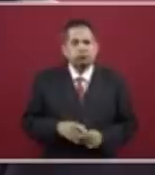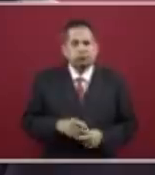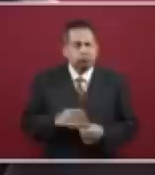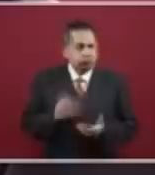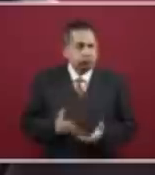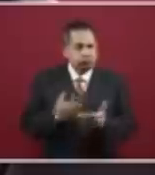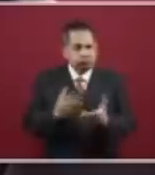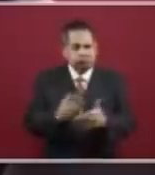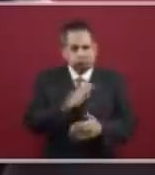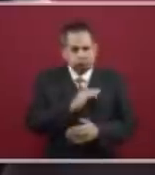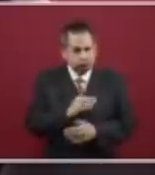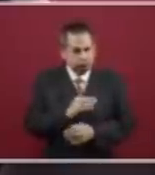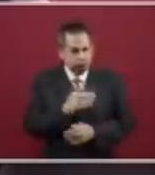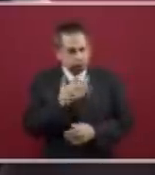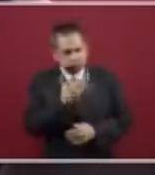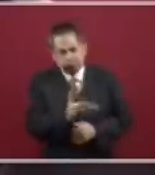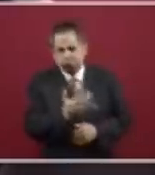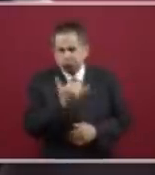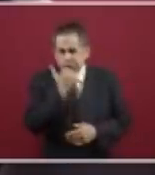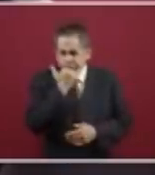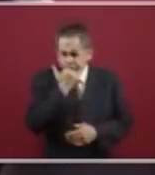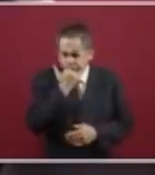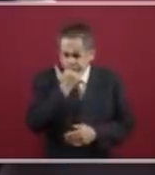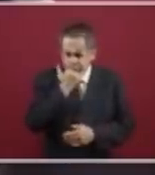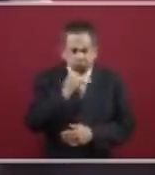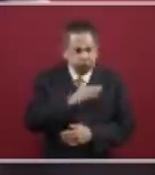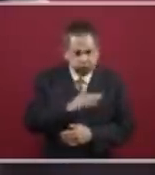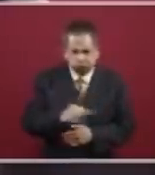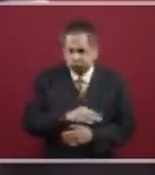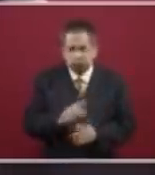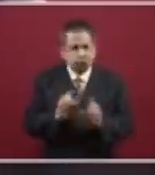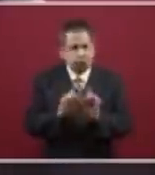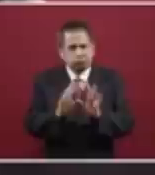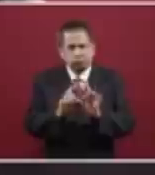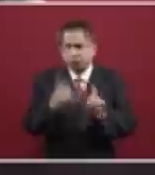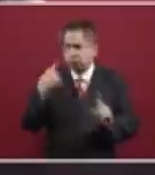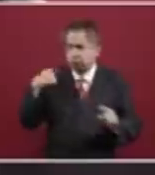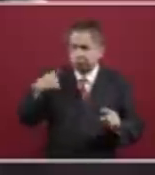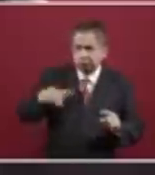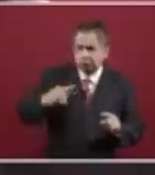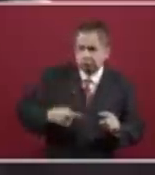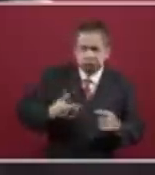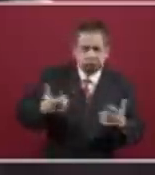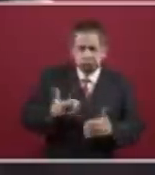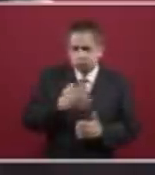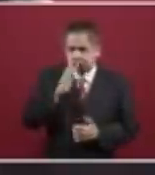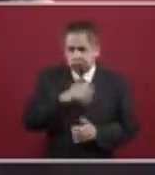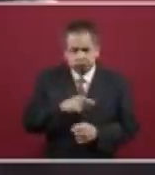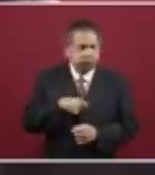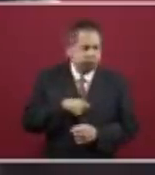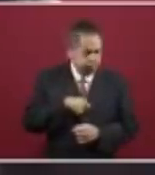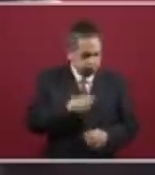dispuestos a pedir perdón en todo lo que se haya hecho,